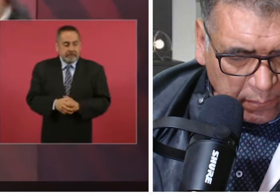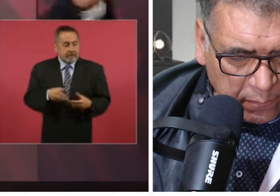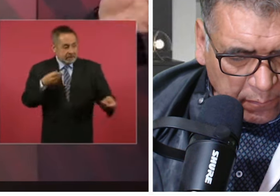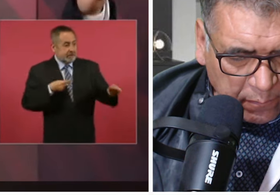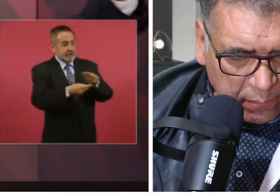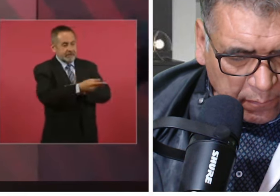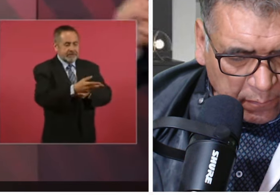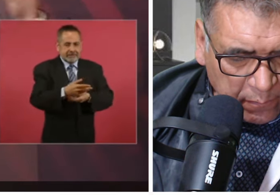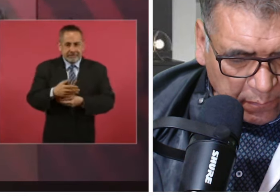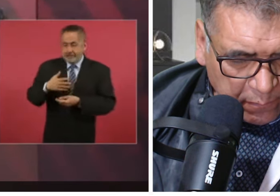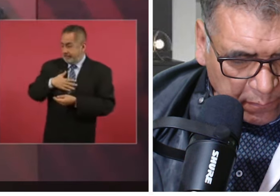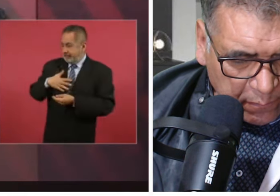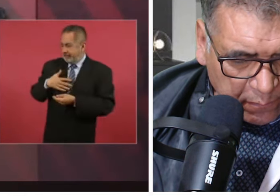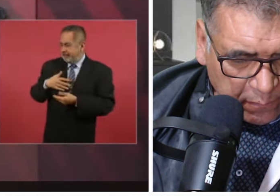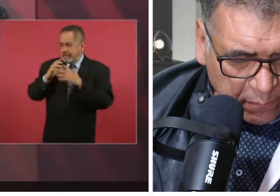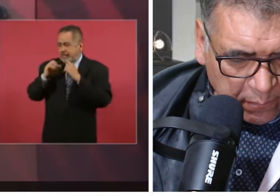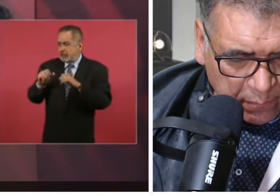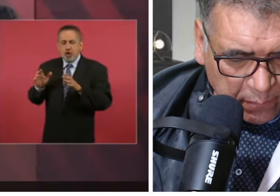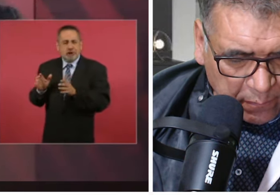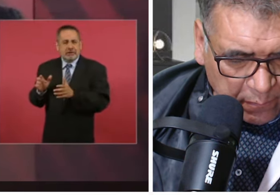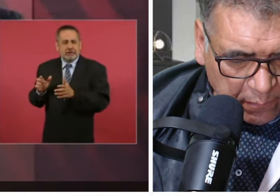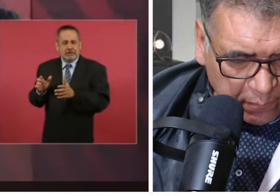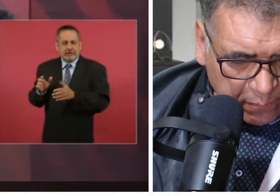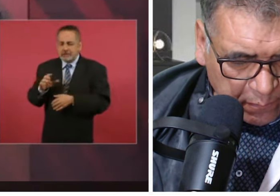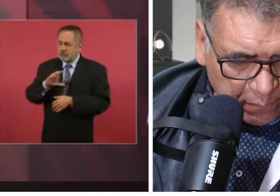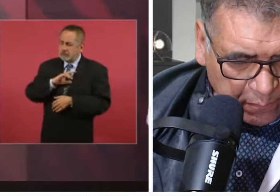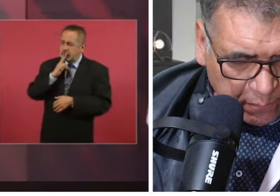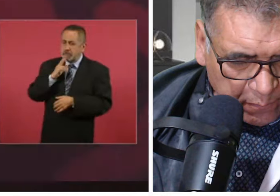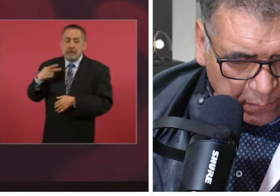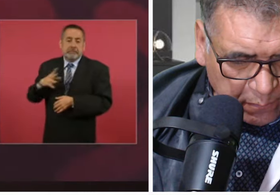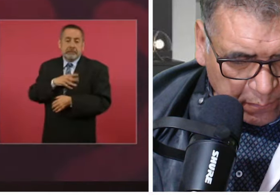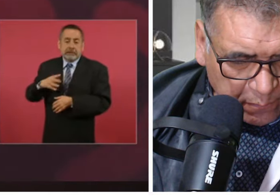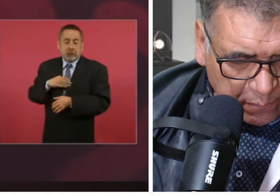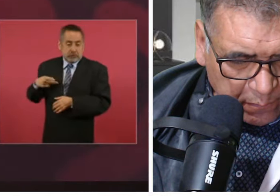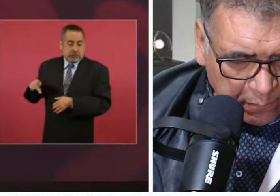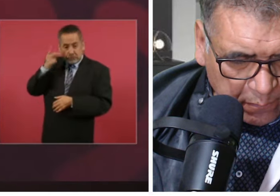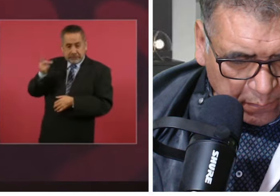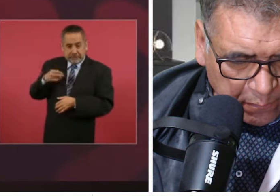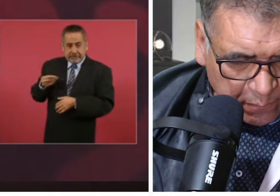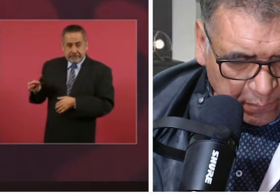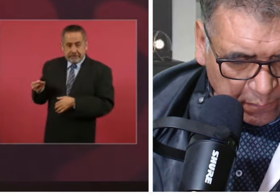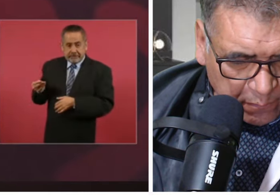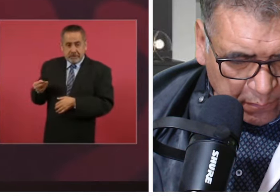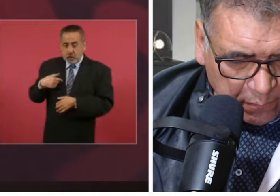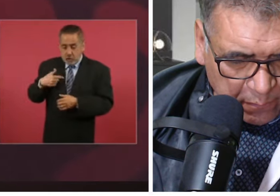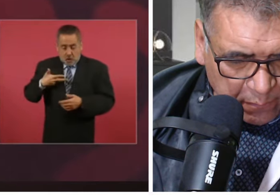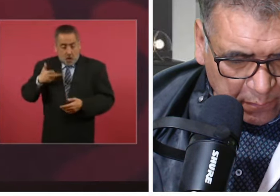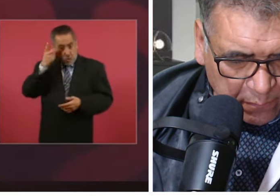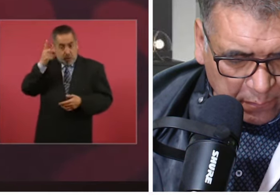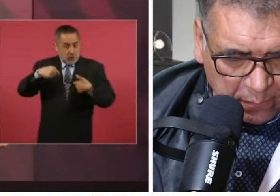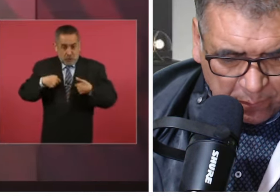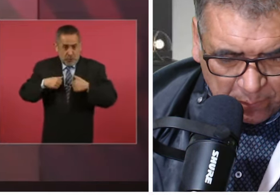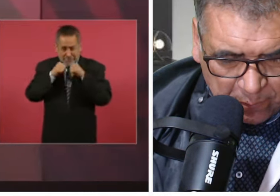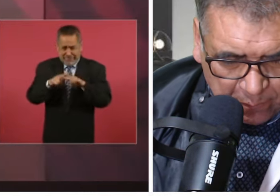le voy a tener que entregar, que dicho sea de paso, es de mis hijos, porque yo no tengo nada,